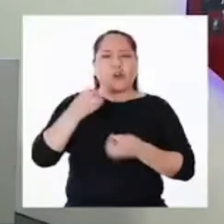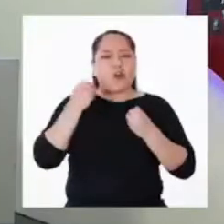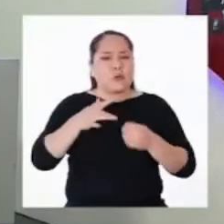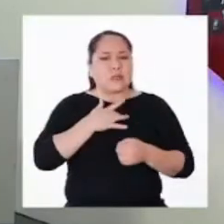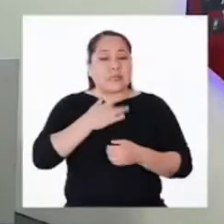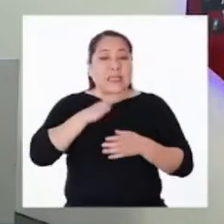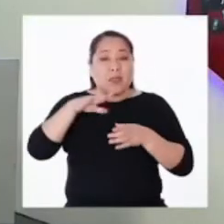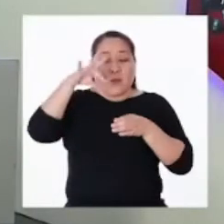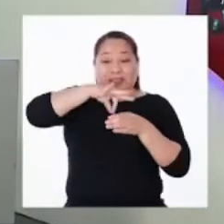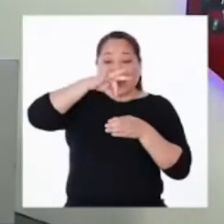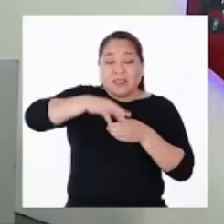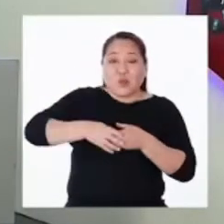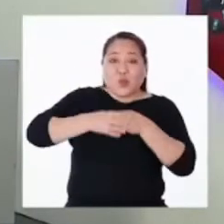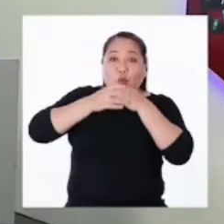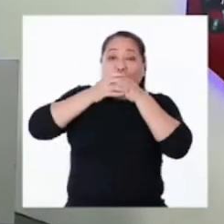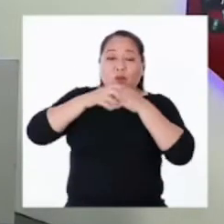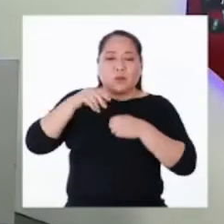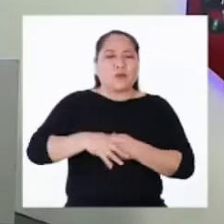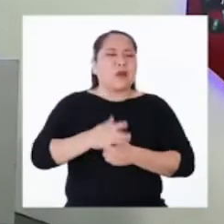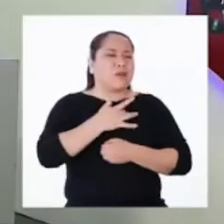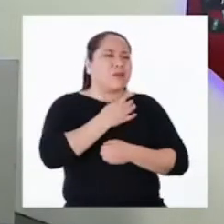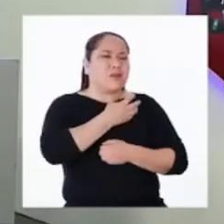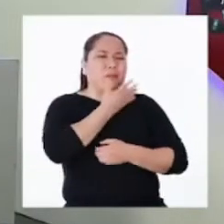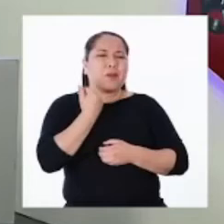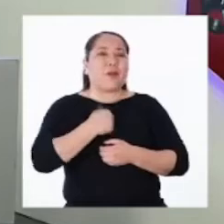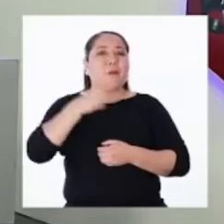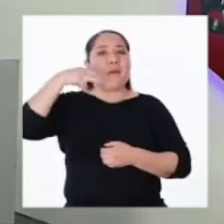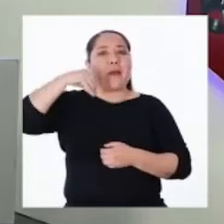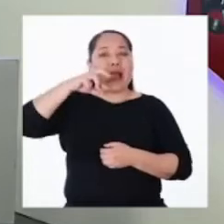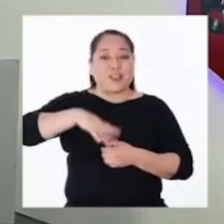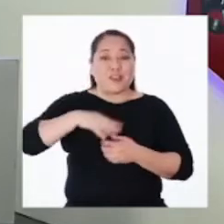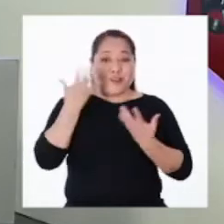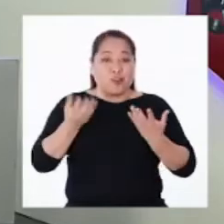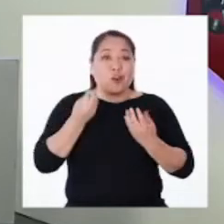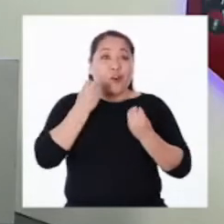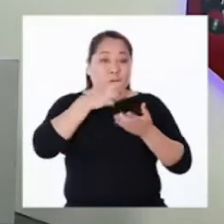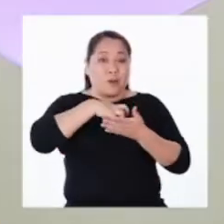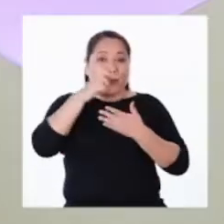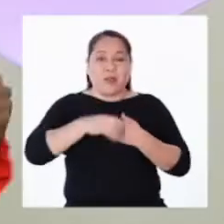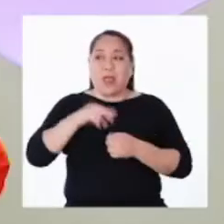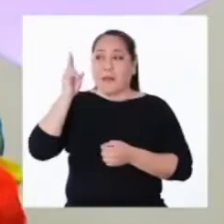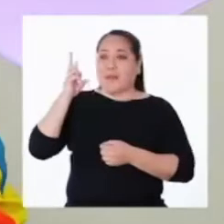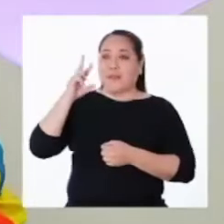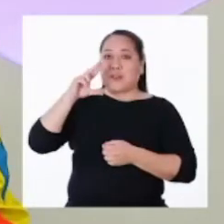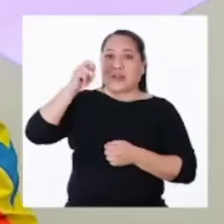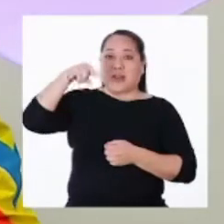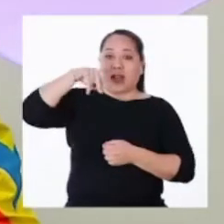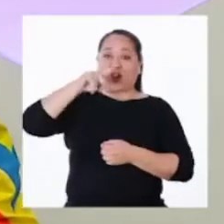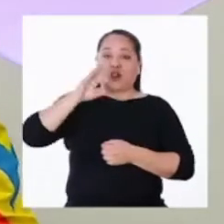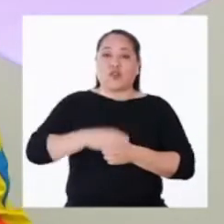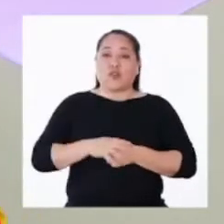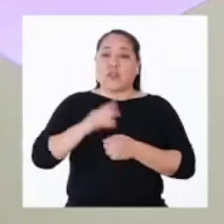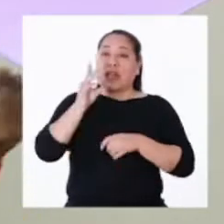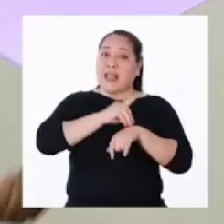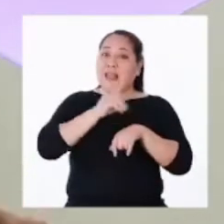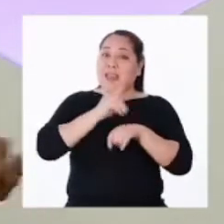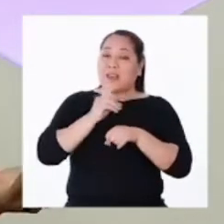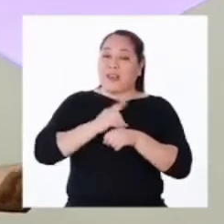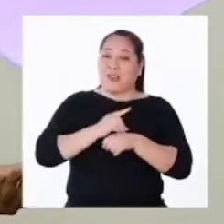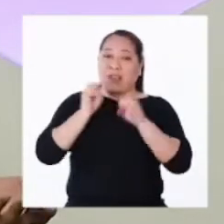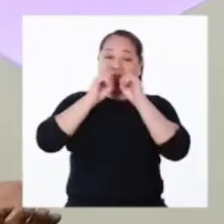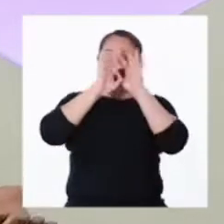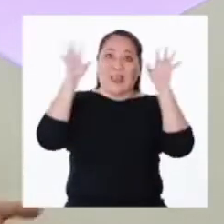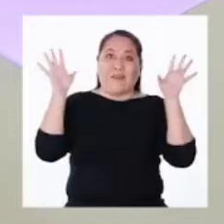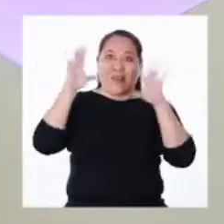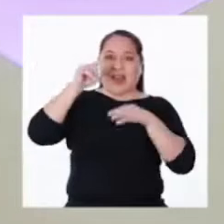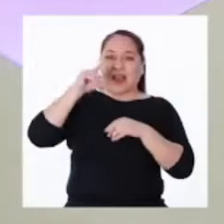Romina, ¿cómo te sientes después del tecito? Me siento mucho mejor. Oye, Mari, ¿qué tal va el programa? El profesor Renzo Martínez y la doctora